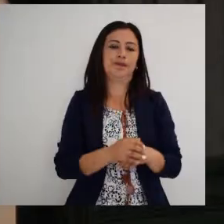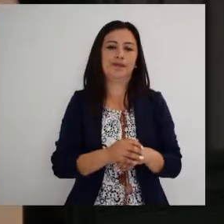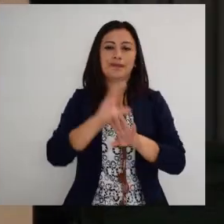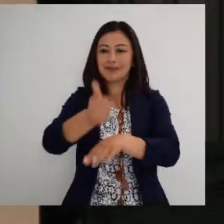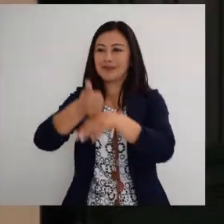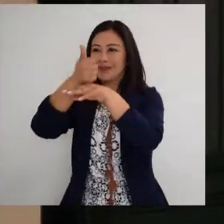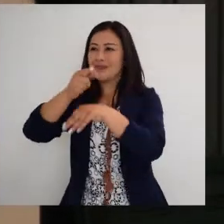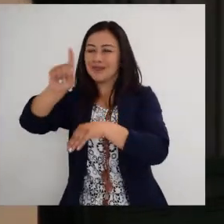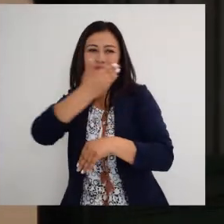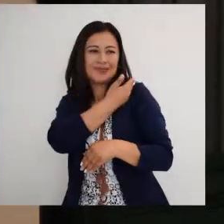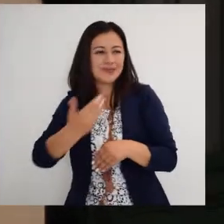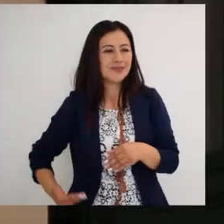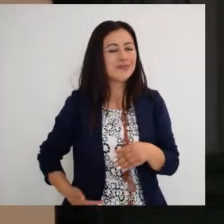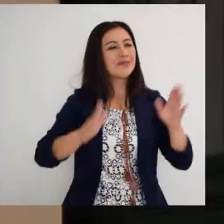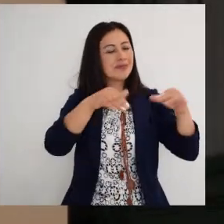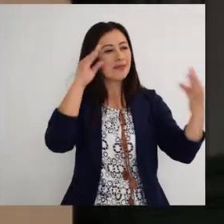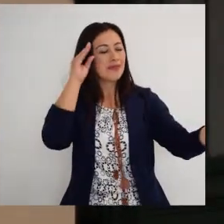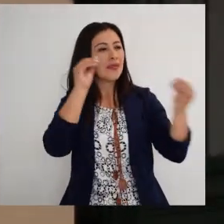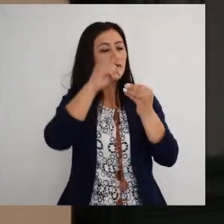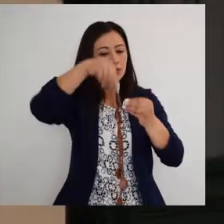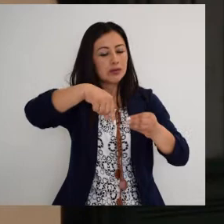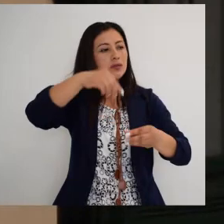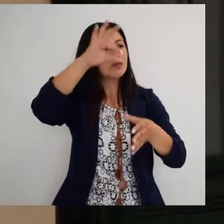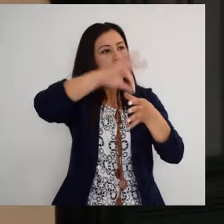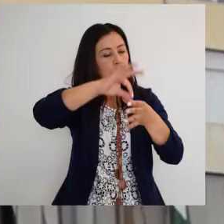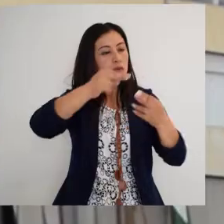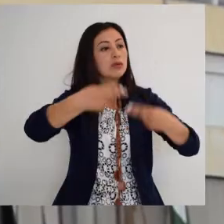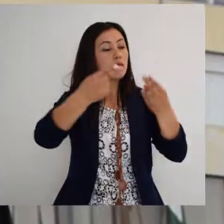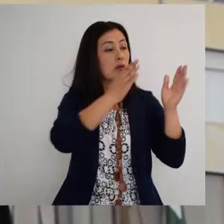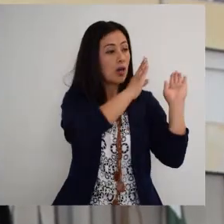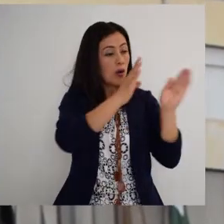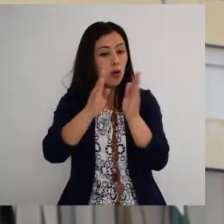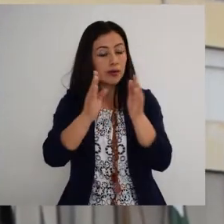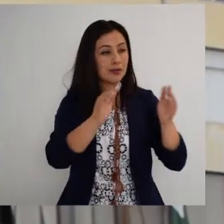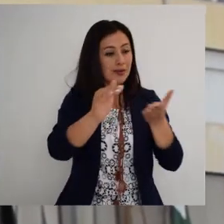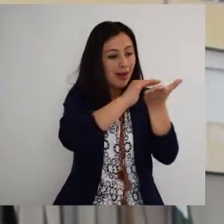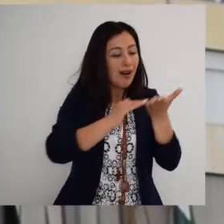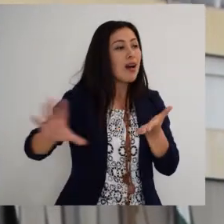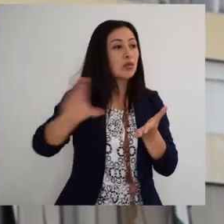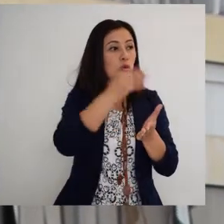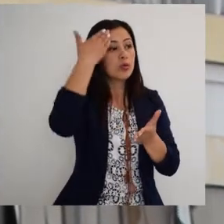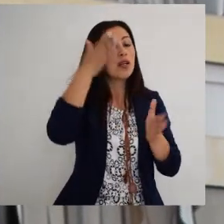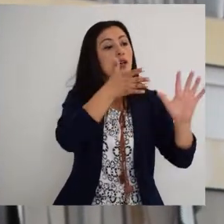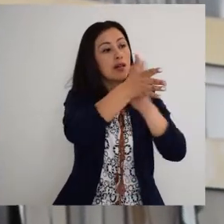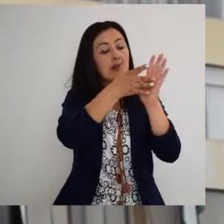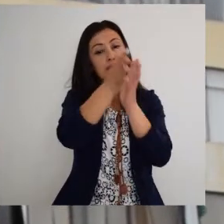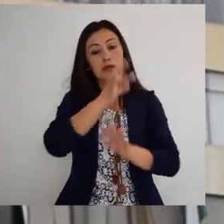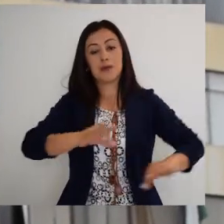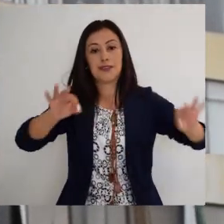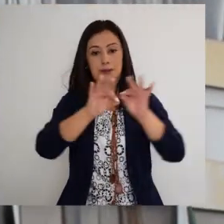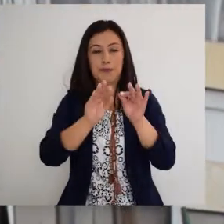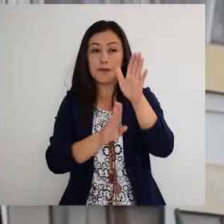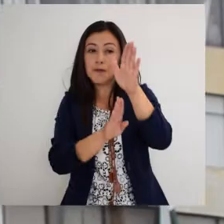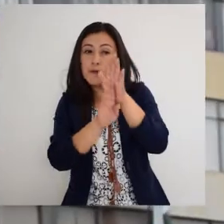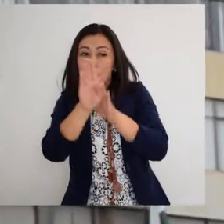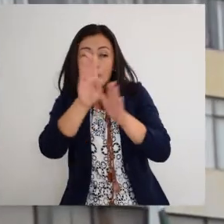las directivas de las campañas en el municipio de Tunja con el objeto de socializar todo lo relacionado con los jurados de votación, las capacitaciones y